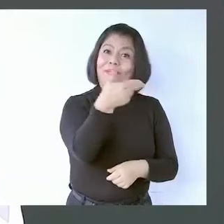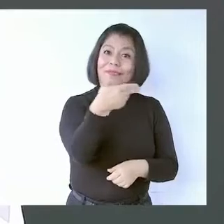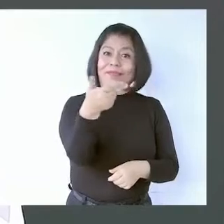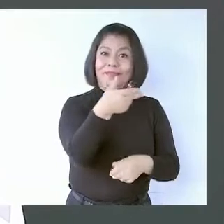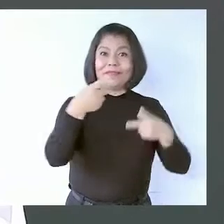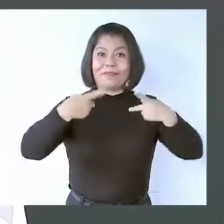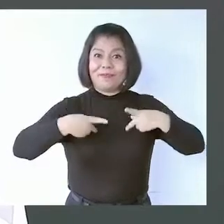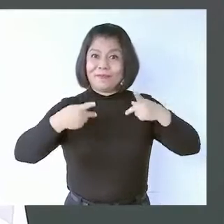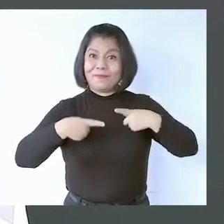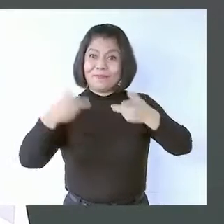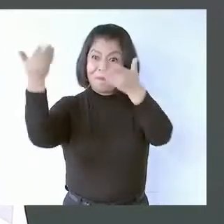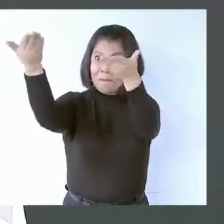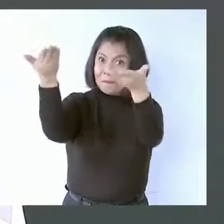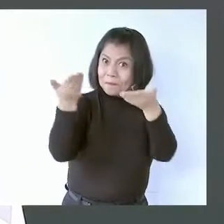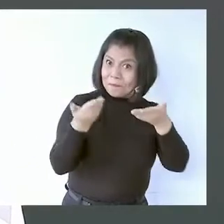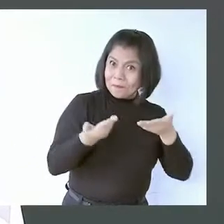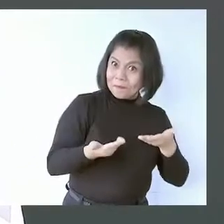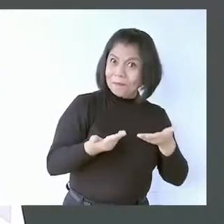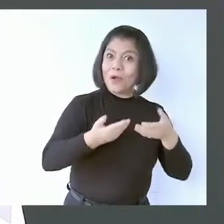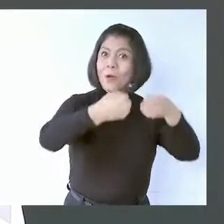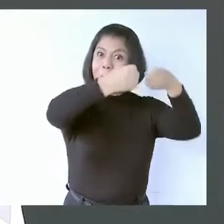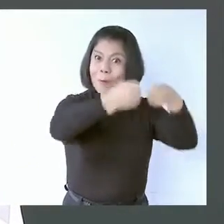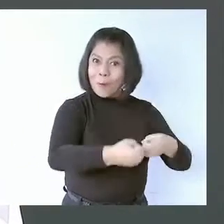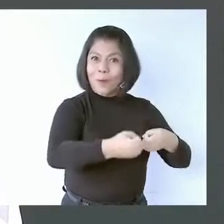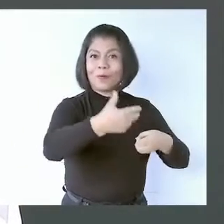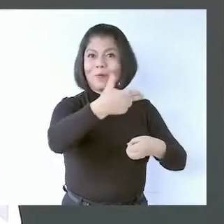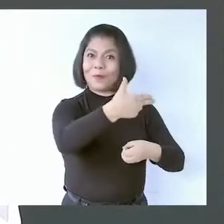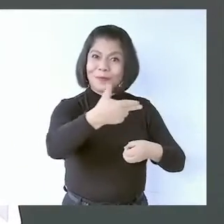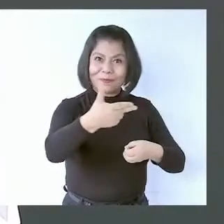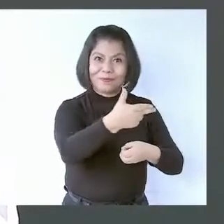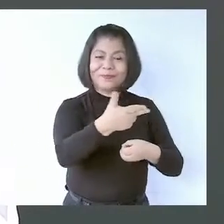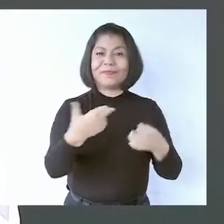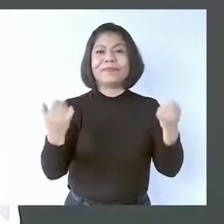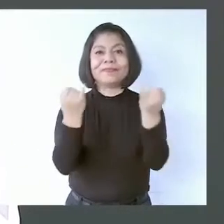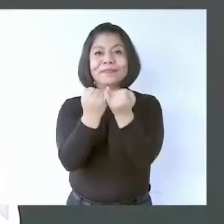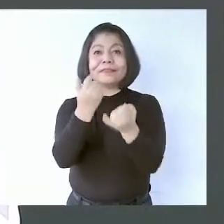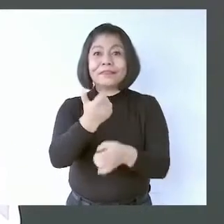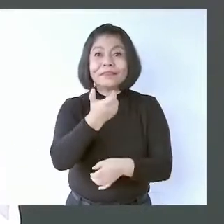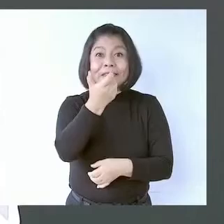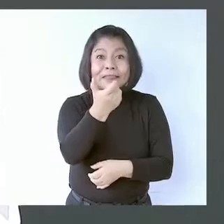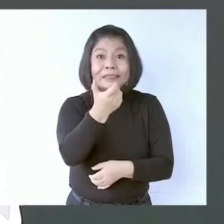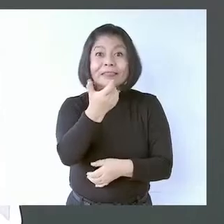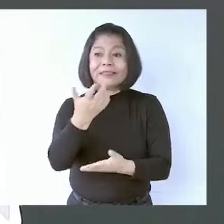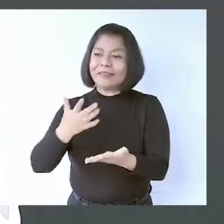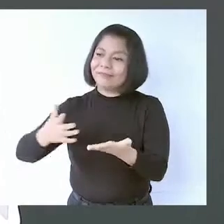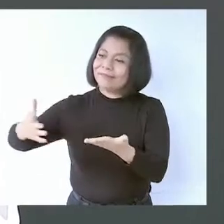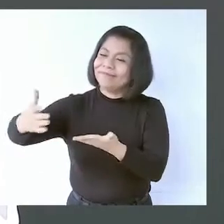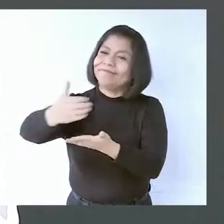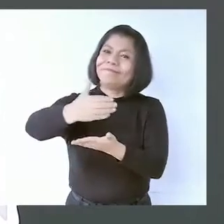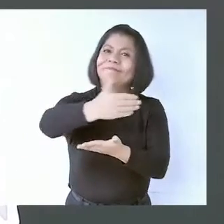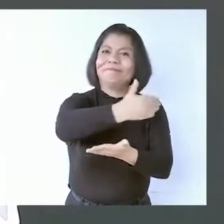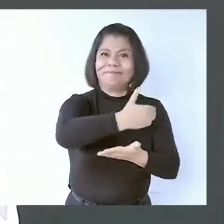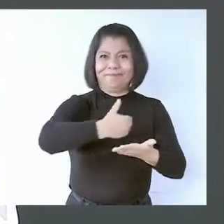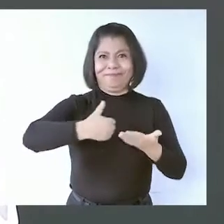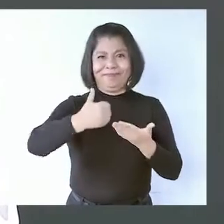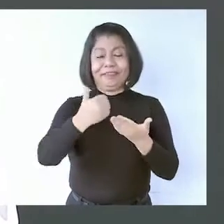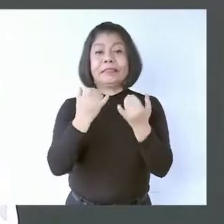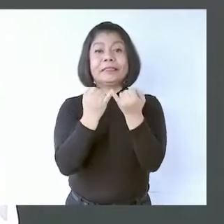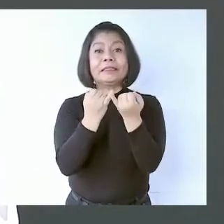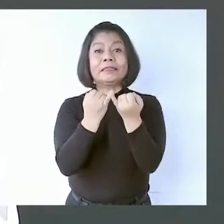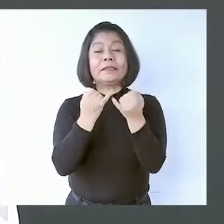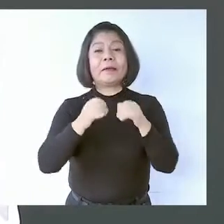reactivar muy pronto la economía y se van a recuperar los empleos